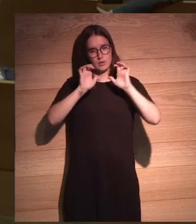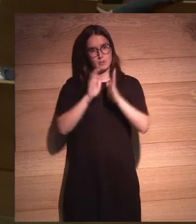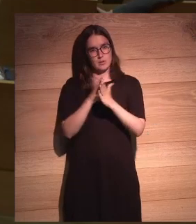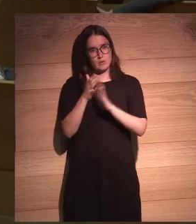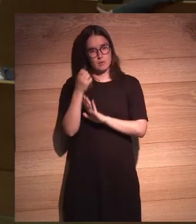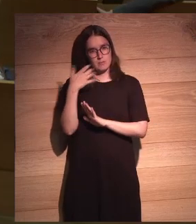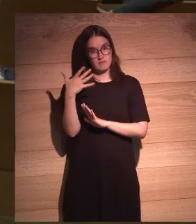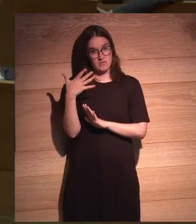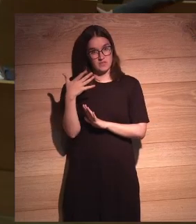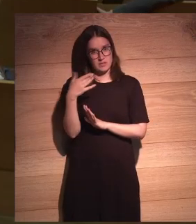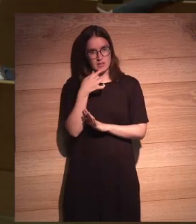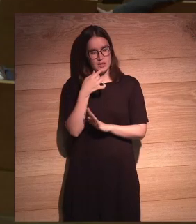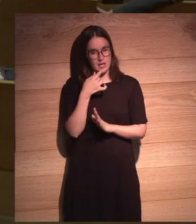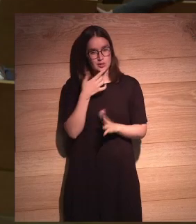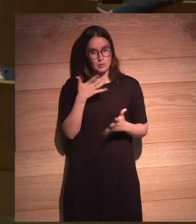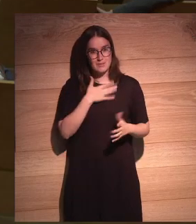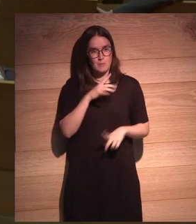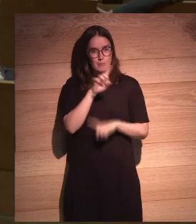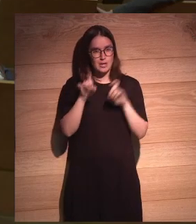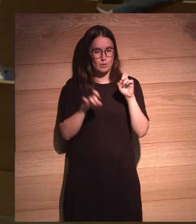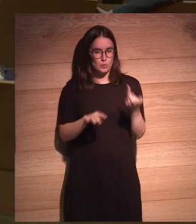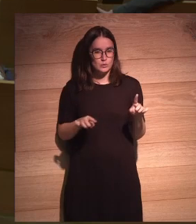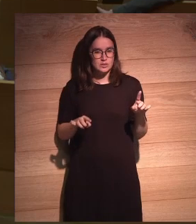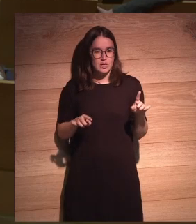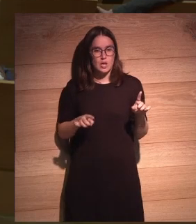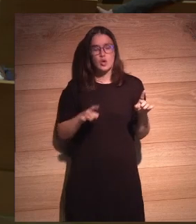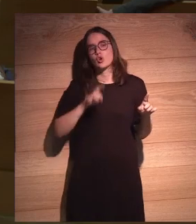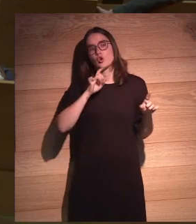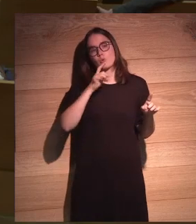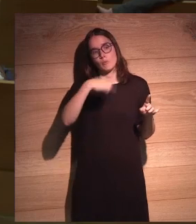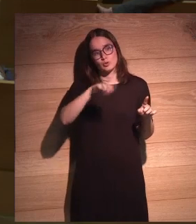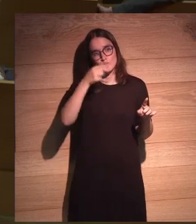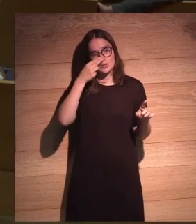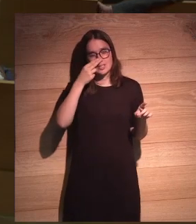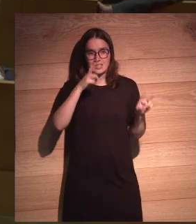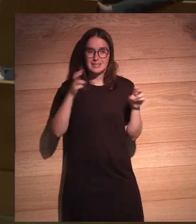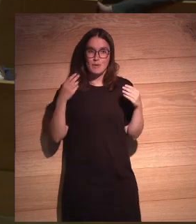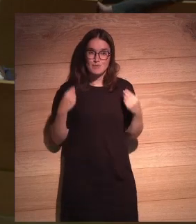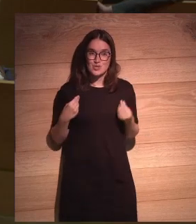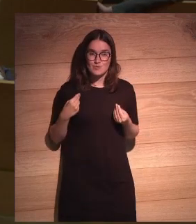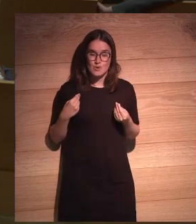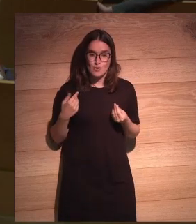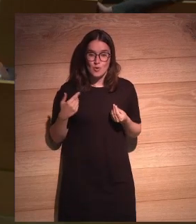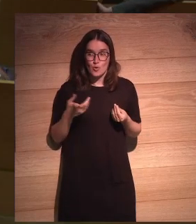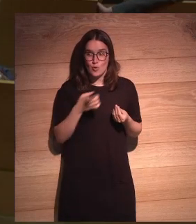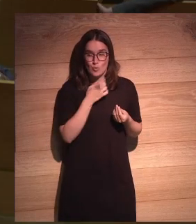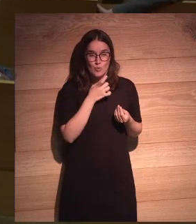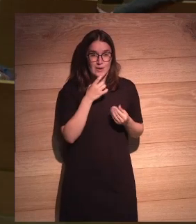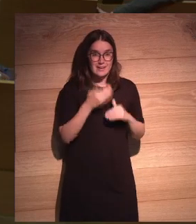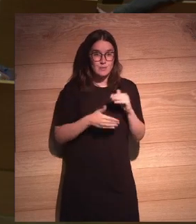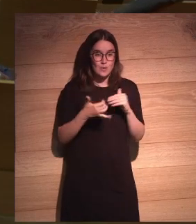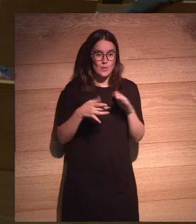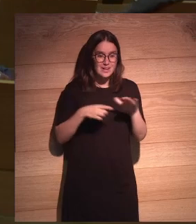afamado a este respecto. Entonces, mi pregunta a vosotros, como interesados en todo este tema, es hasta qué punto